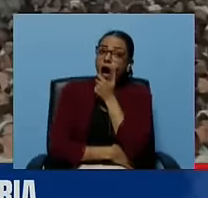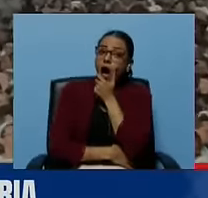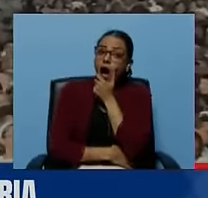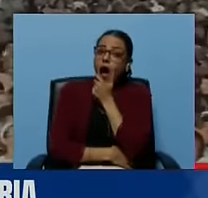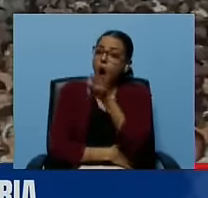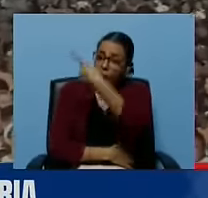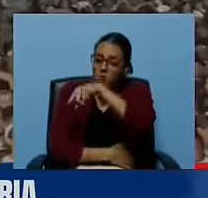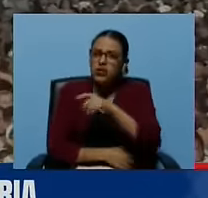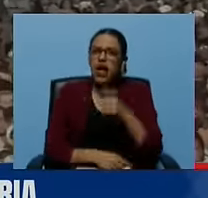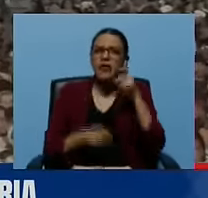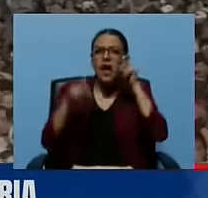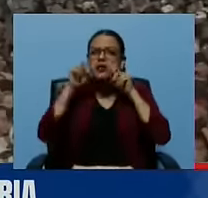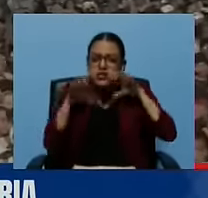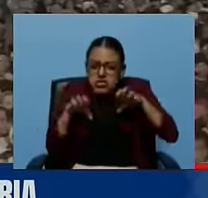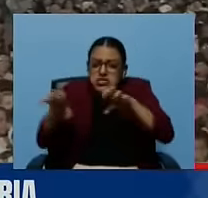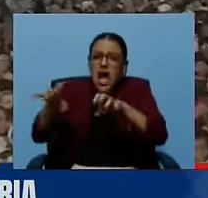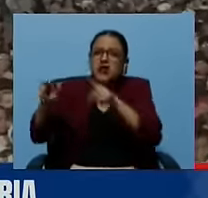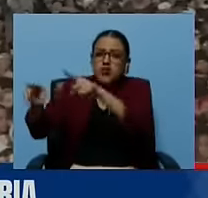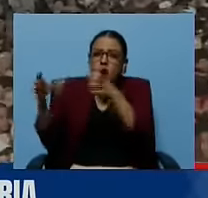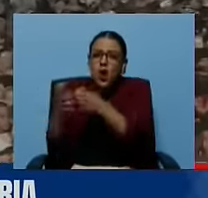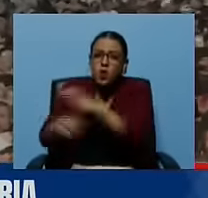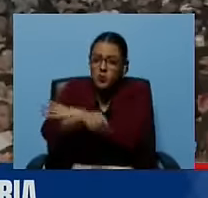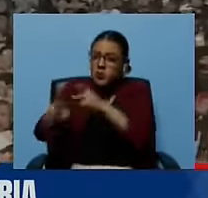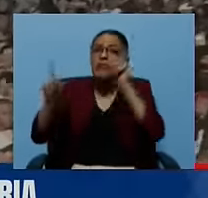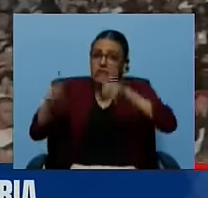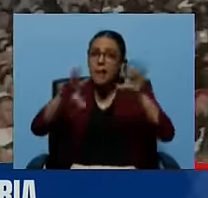A los sayónicos también se les fue la luz.